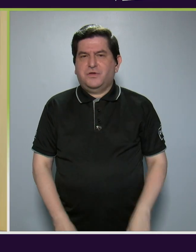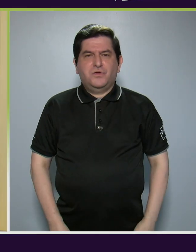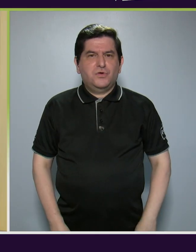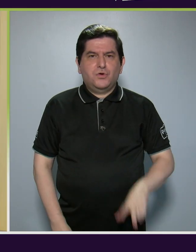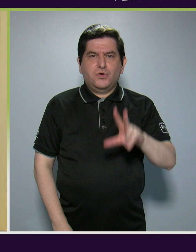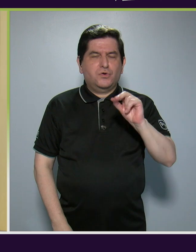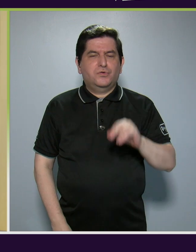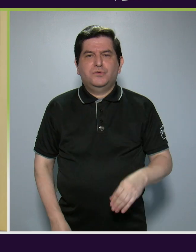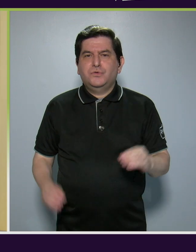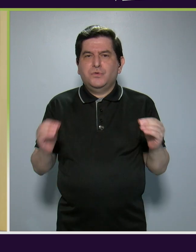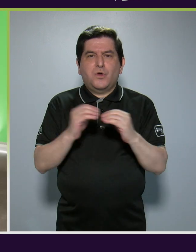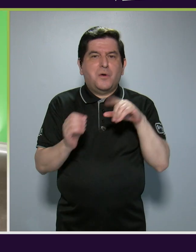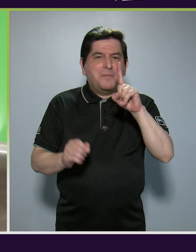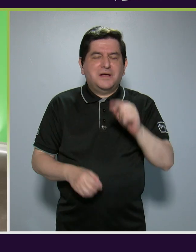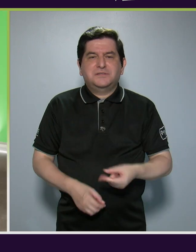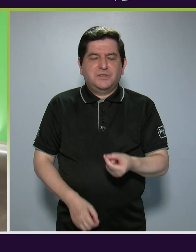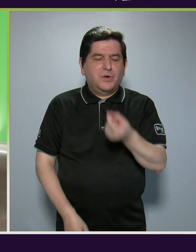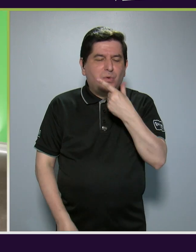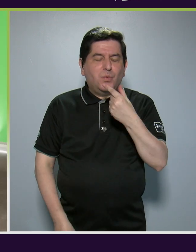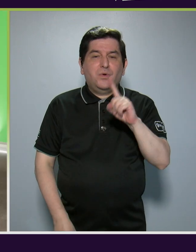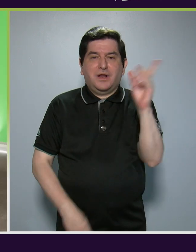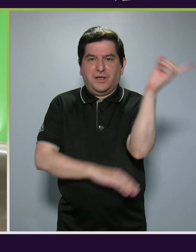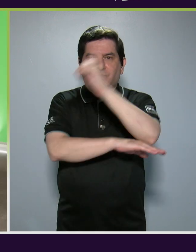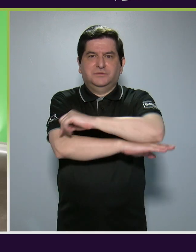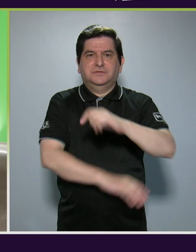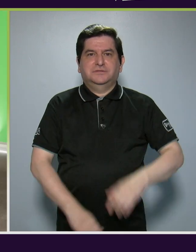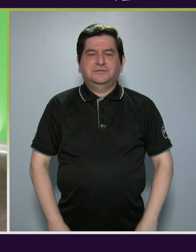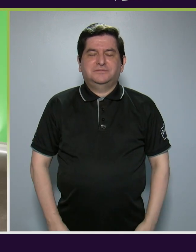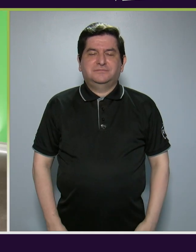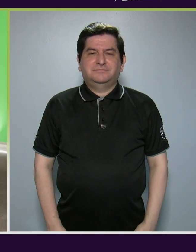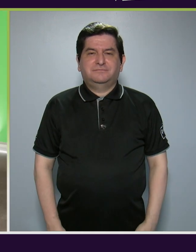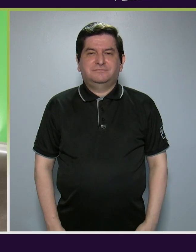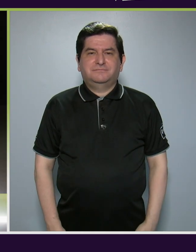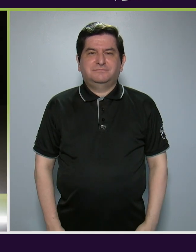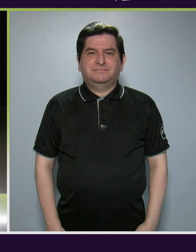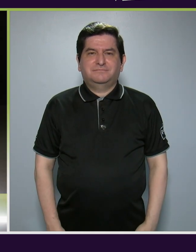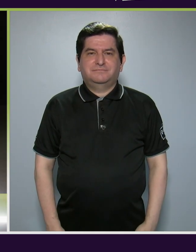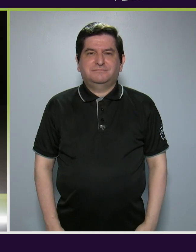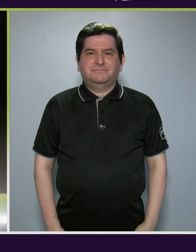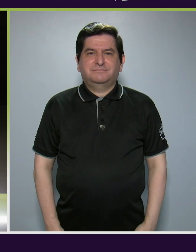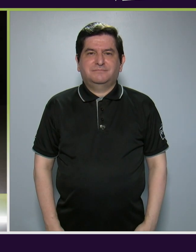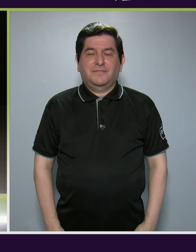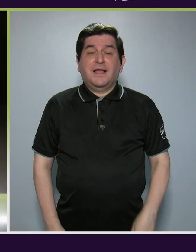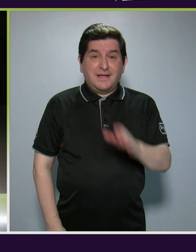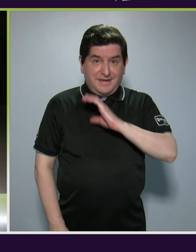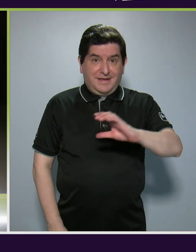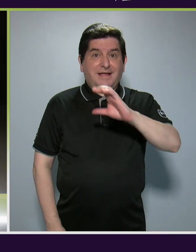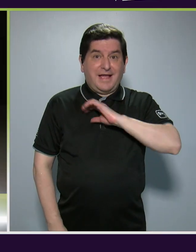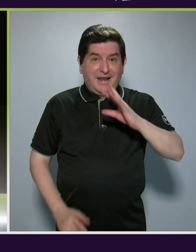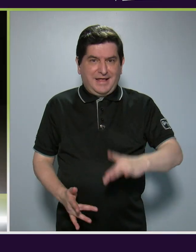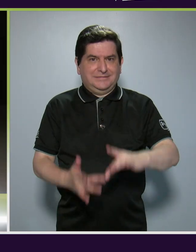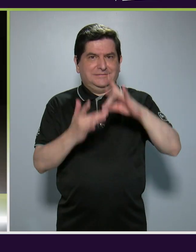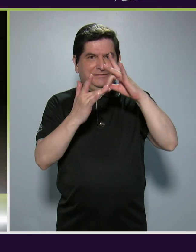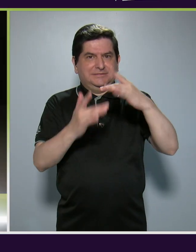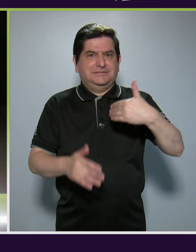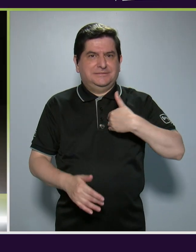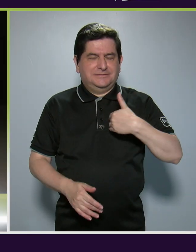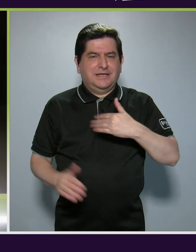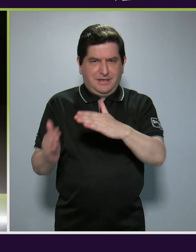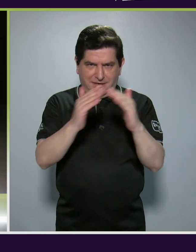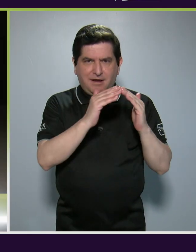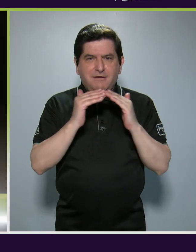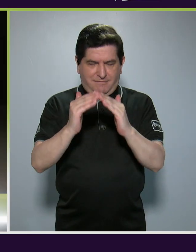más de una pastilla al día. Claro, y bueno, precisamente de esas características particulares que tienen estas